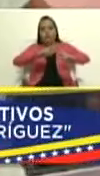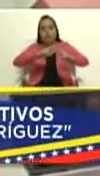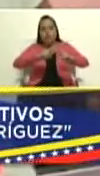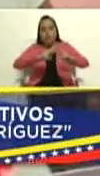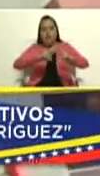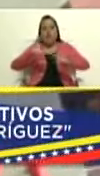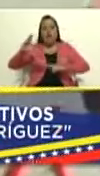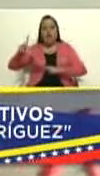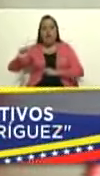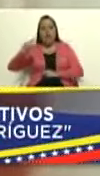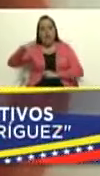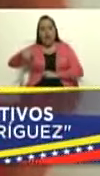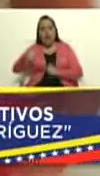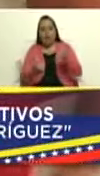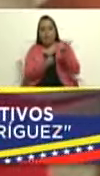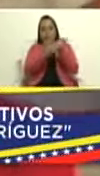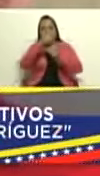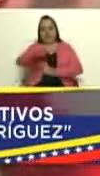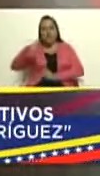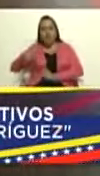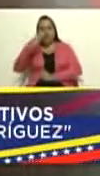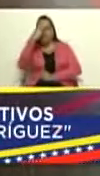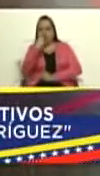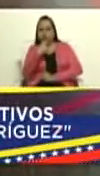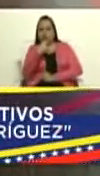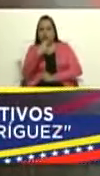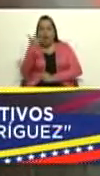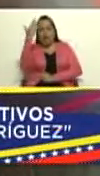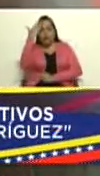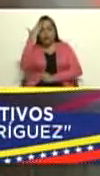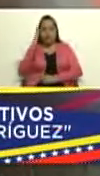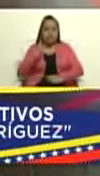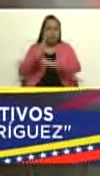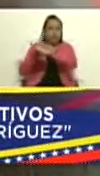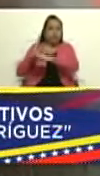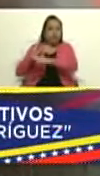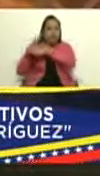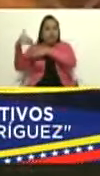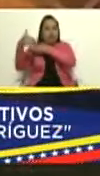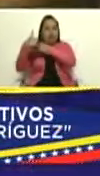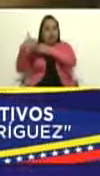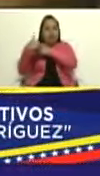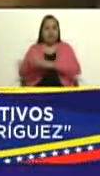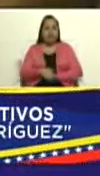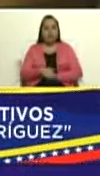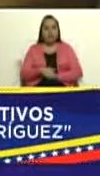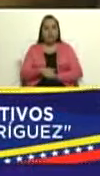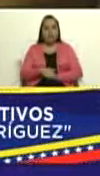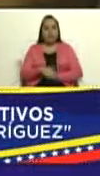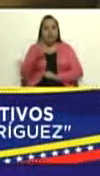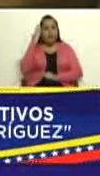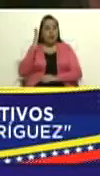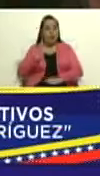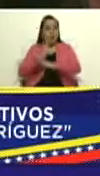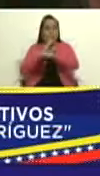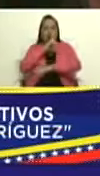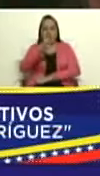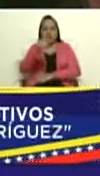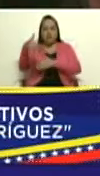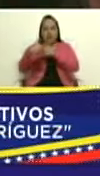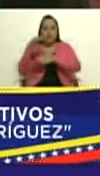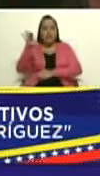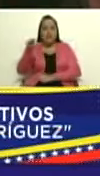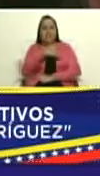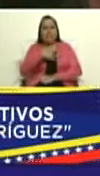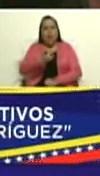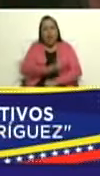los CLAP a las personas más necesitadas ante el acoso y lo terrible que ha sido las sanciones contra nuestra patria. Han querido matar